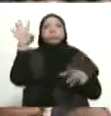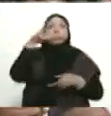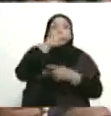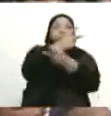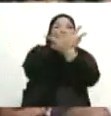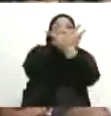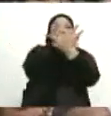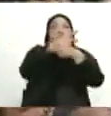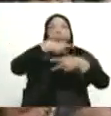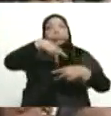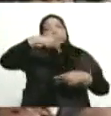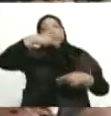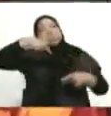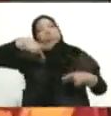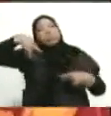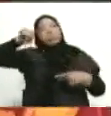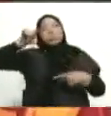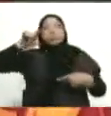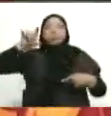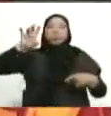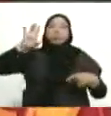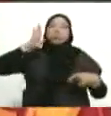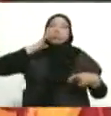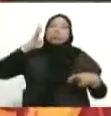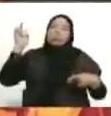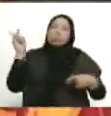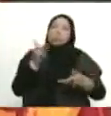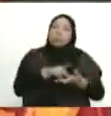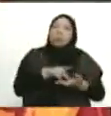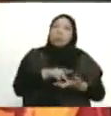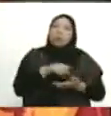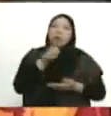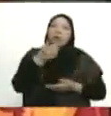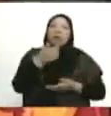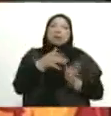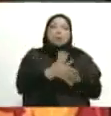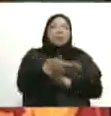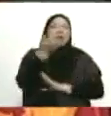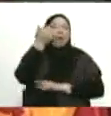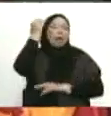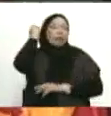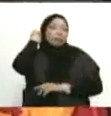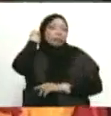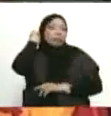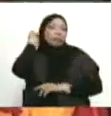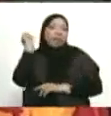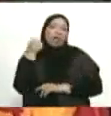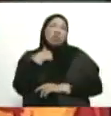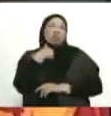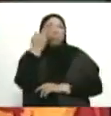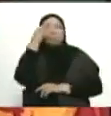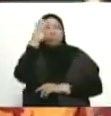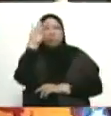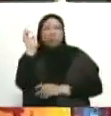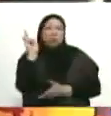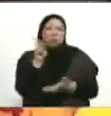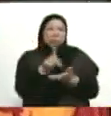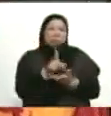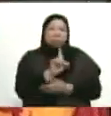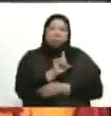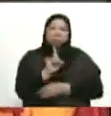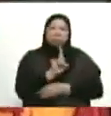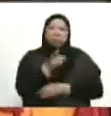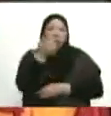Ya va, puede venir. Ella puede venir, claro que puede venir. Yo dudo que venga, pero ella